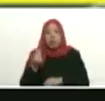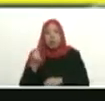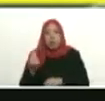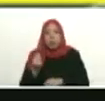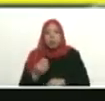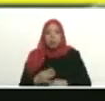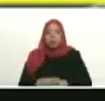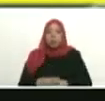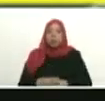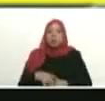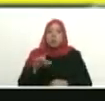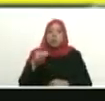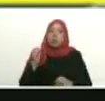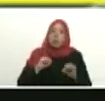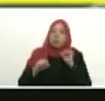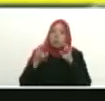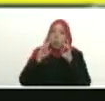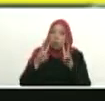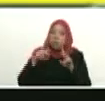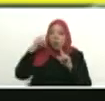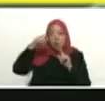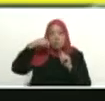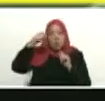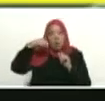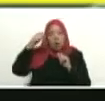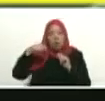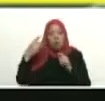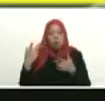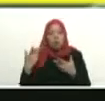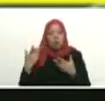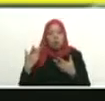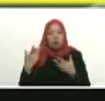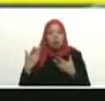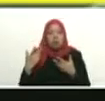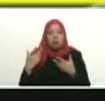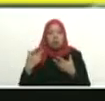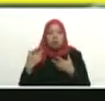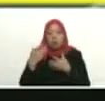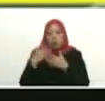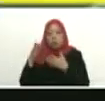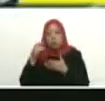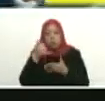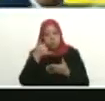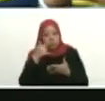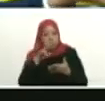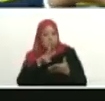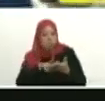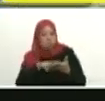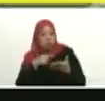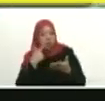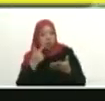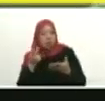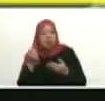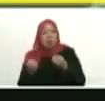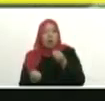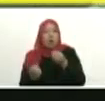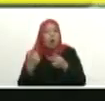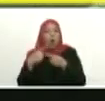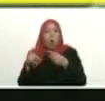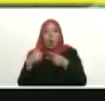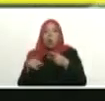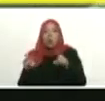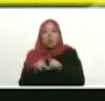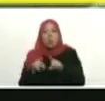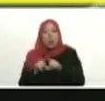contenido. Si tú te detienes a ver un video de alguien X, después te empiezan a llegar miles de videos de ese